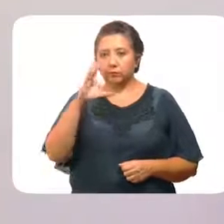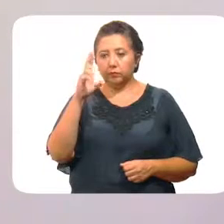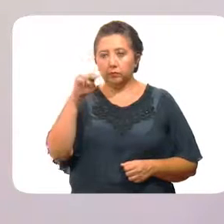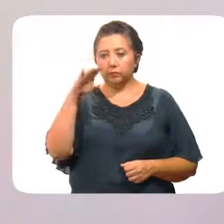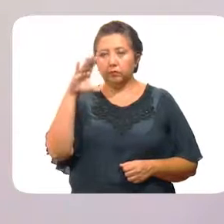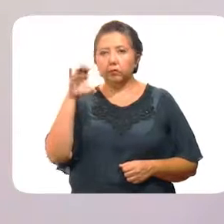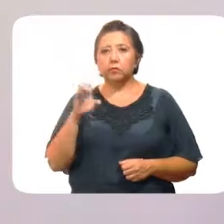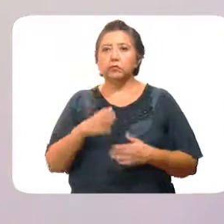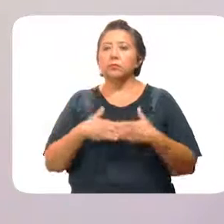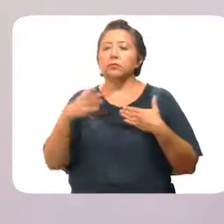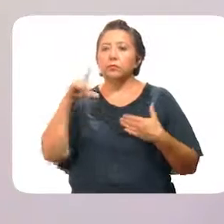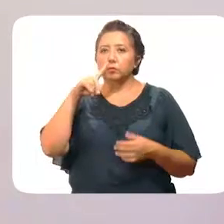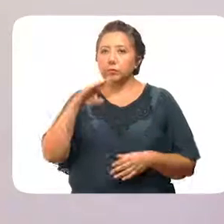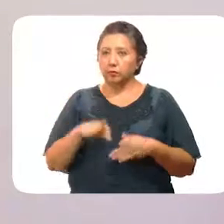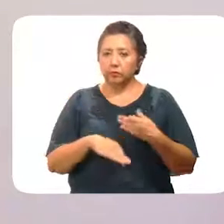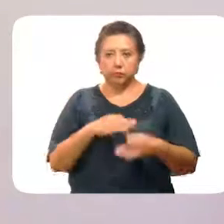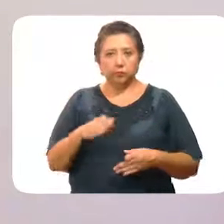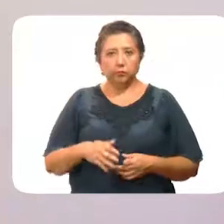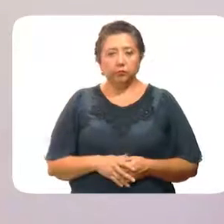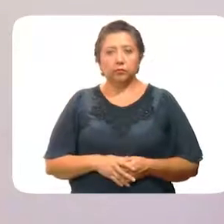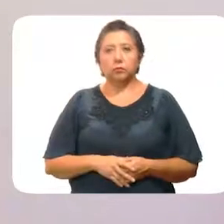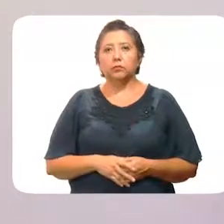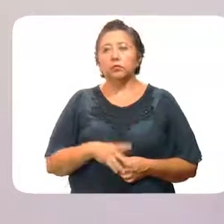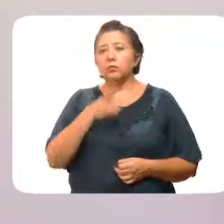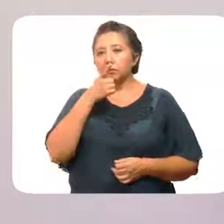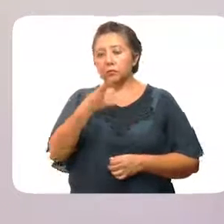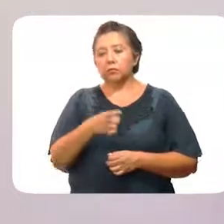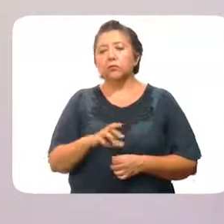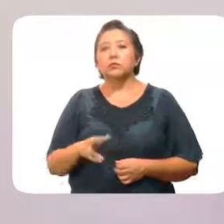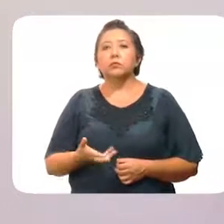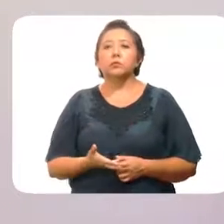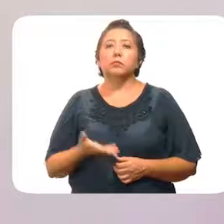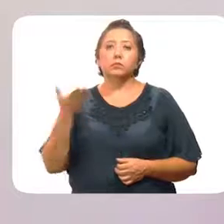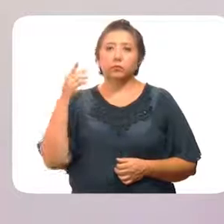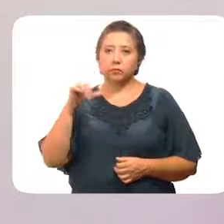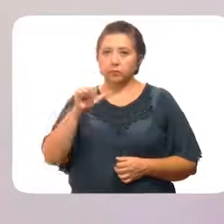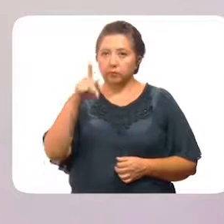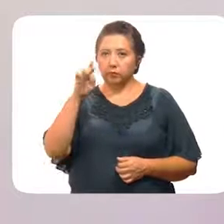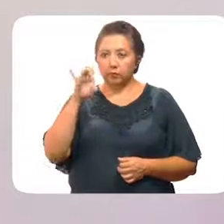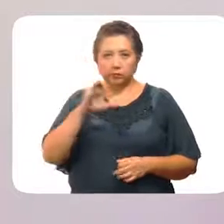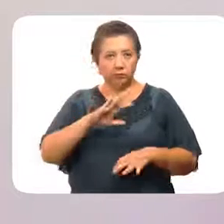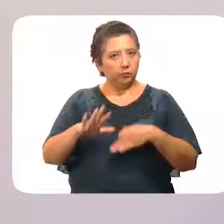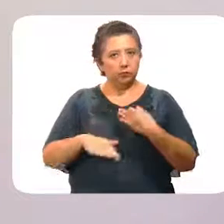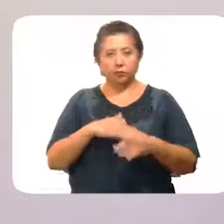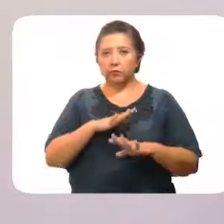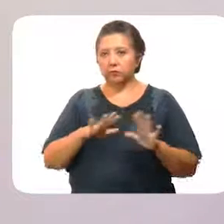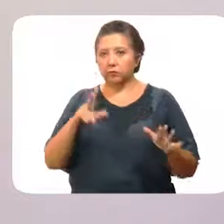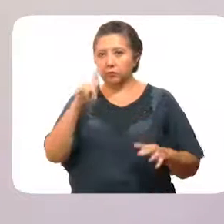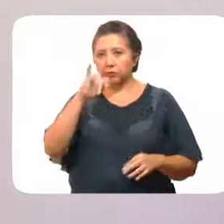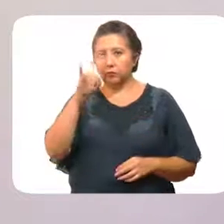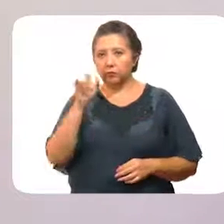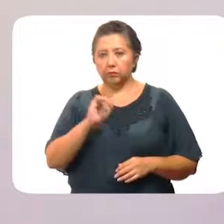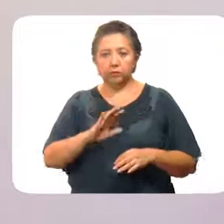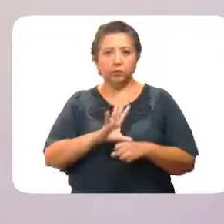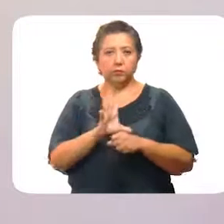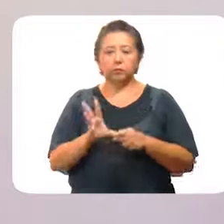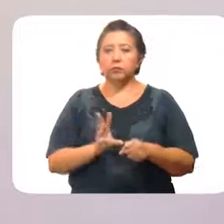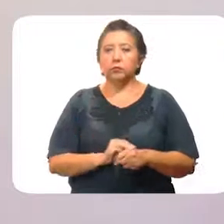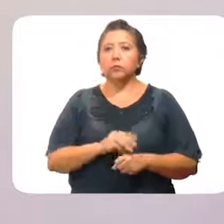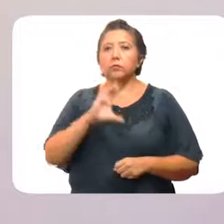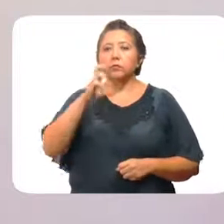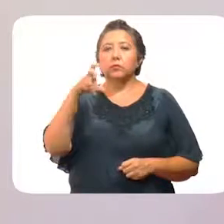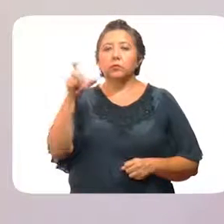Acanqué con un avance del 100% de las dosis recibidas. Aquil 100%, Buxot 100%,